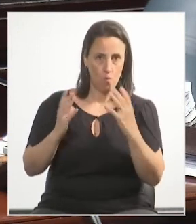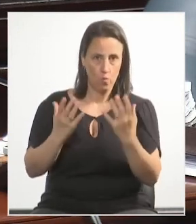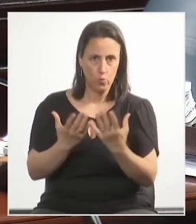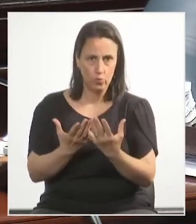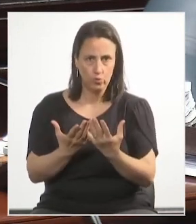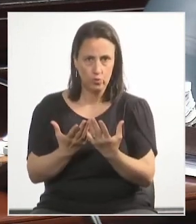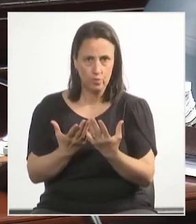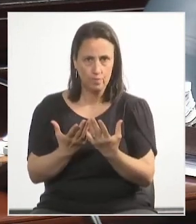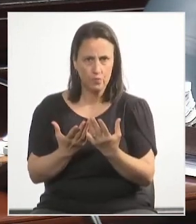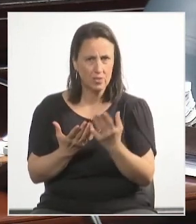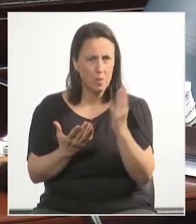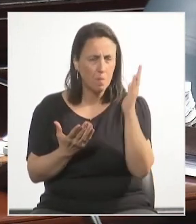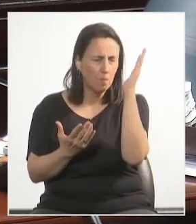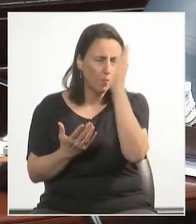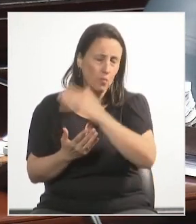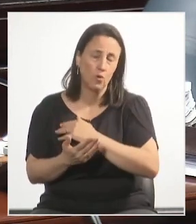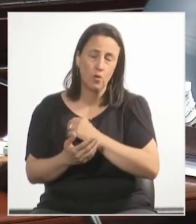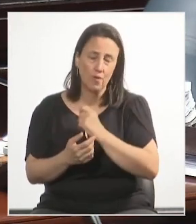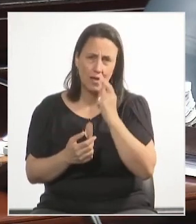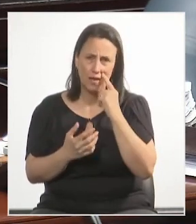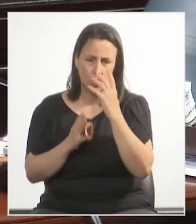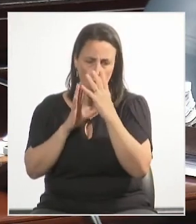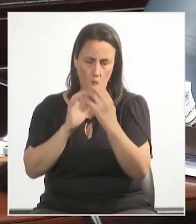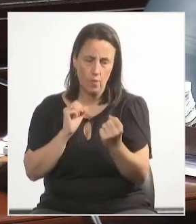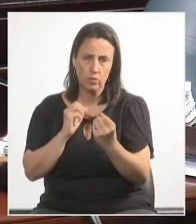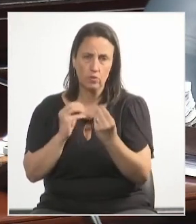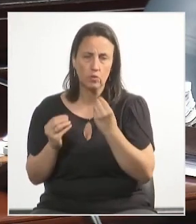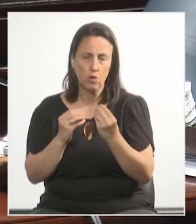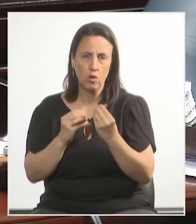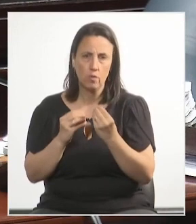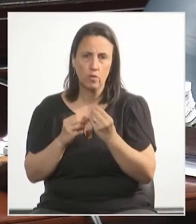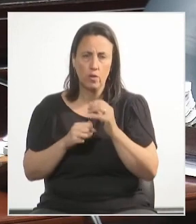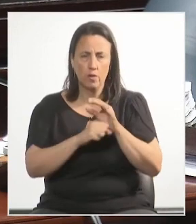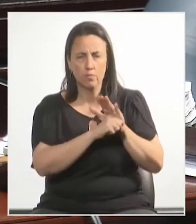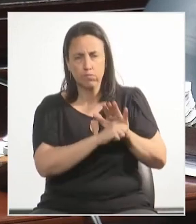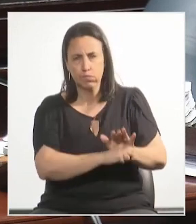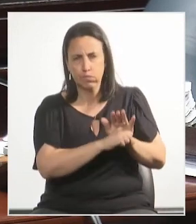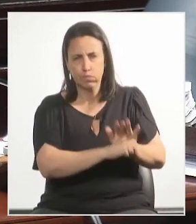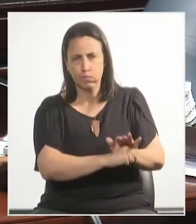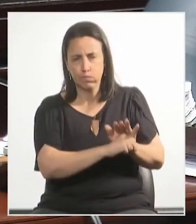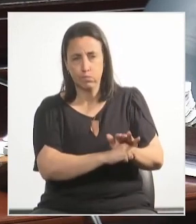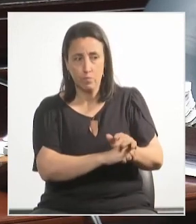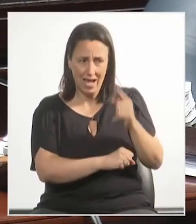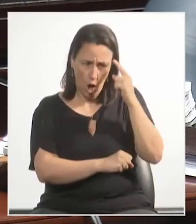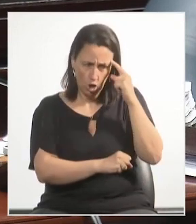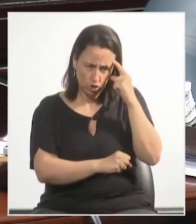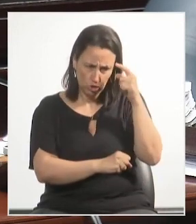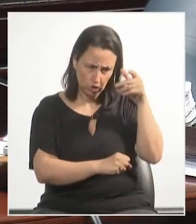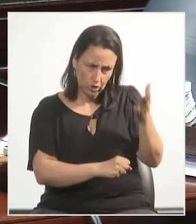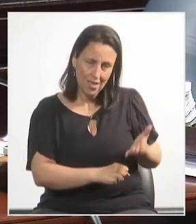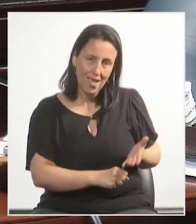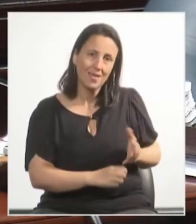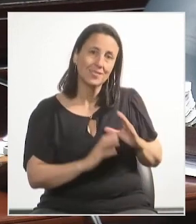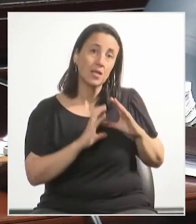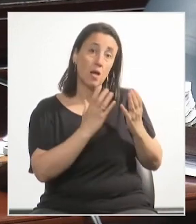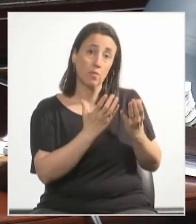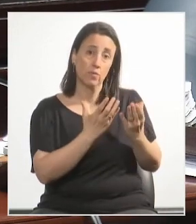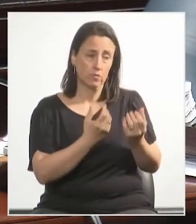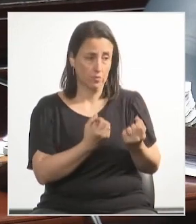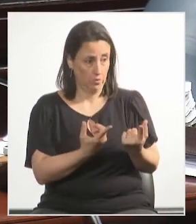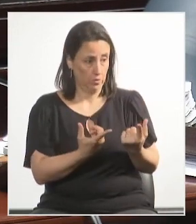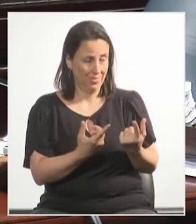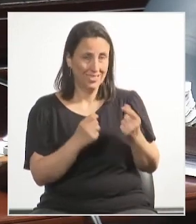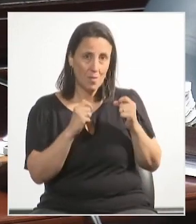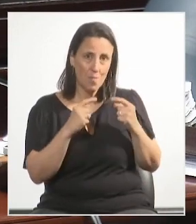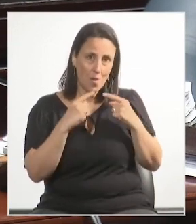No logrará comprender por qué fue necesario hostigar la conciencia del mundo, porque se debió suscitar